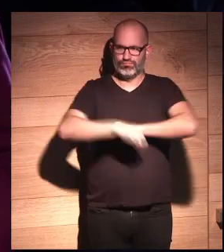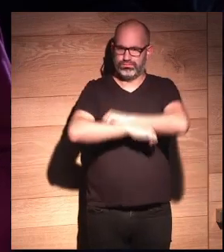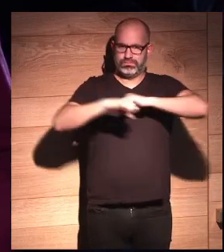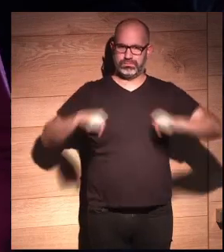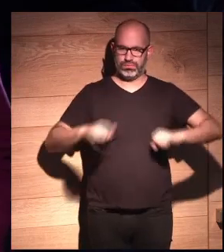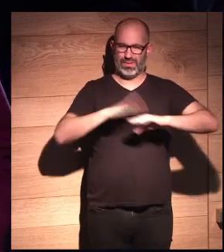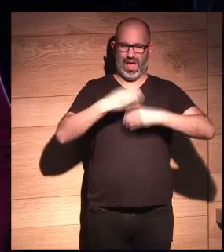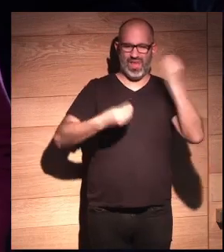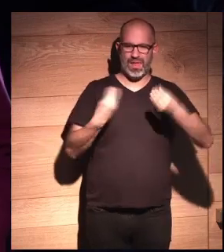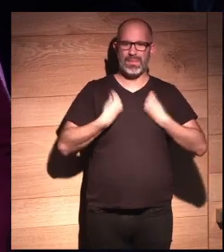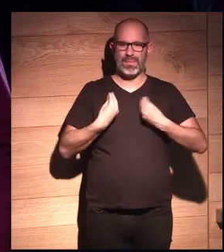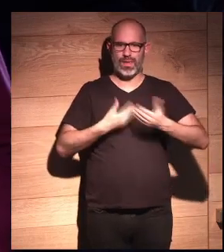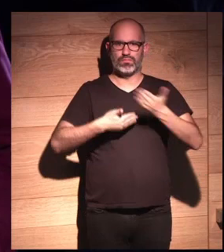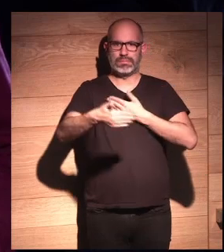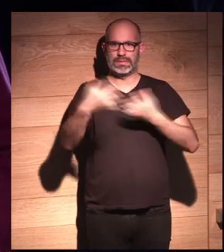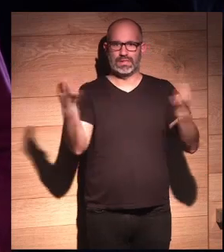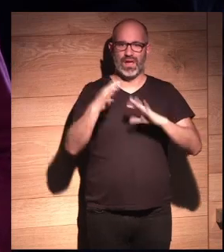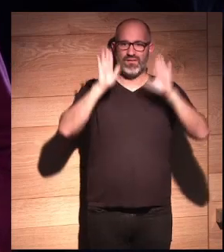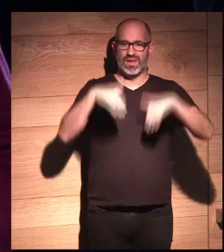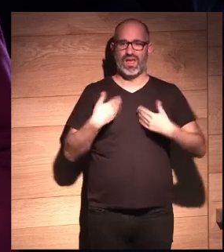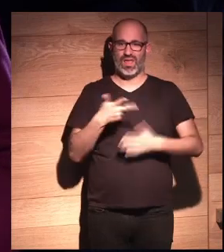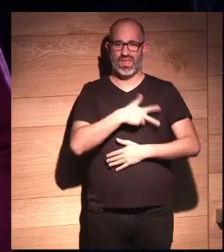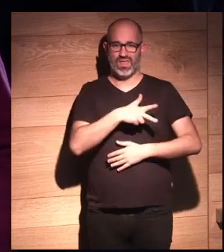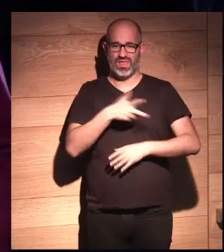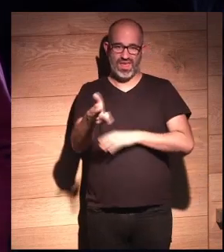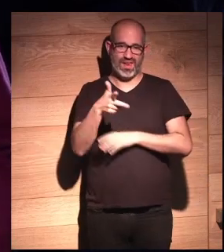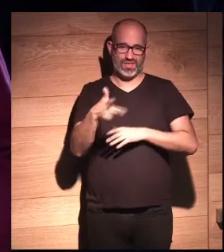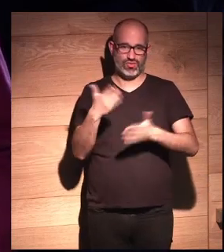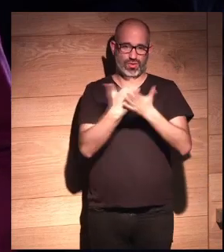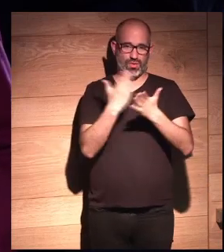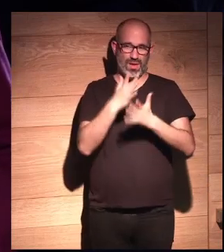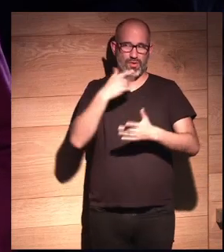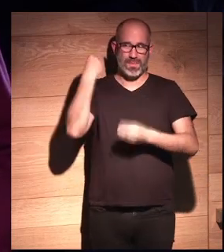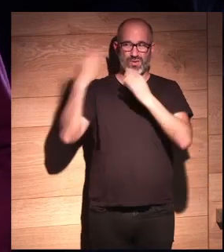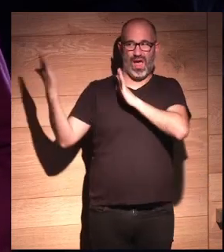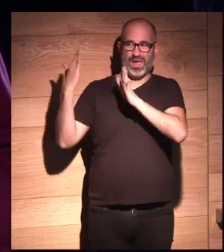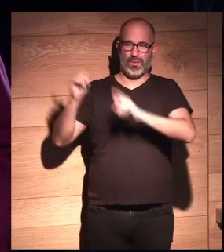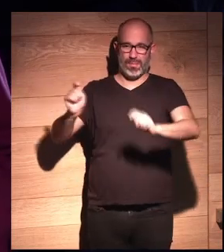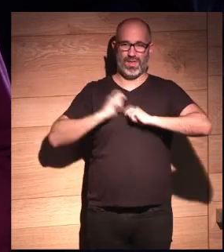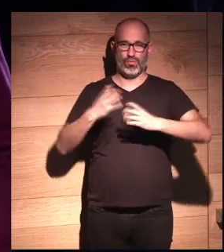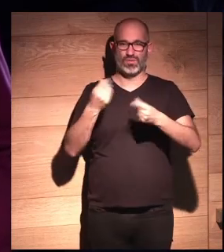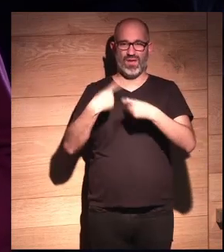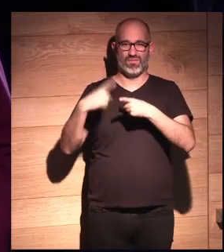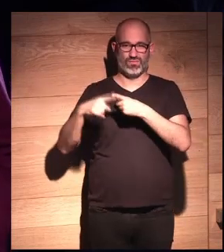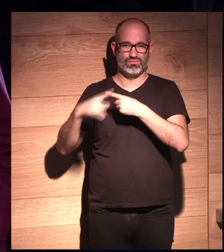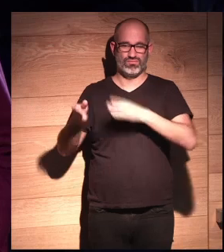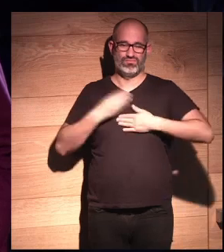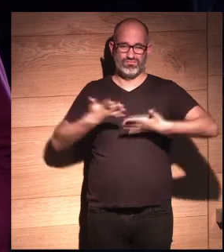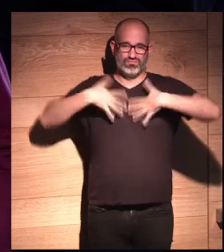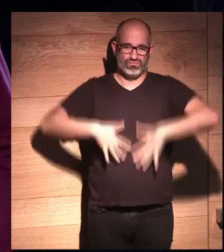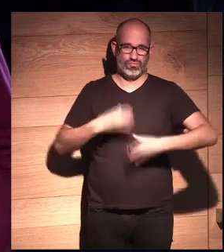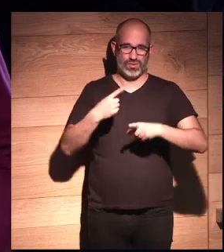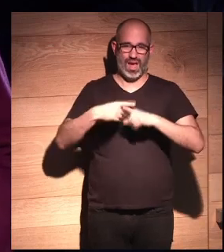que era lo que quería hacer con mi vida. Estudié la carrera de Derecho, creo que en aquel momento me aportaba muchísima más información con respecto a lo que a